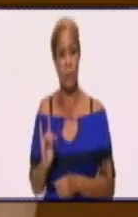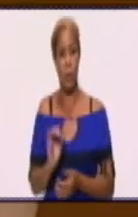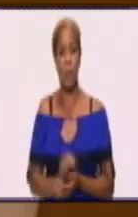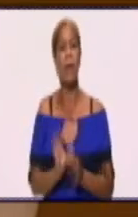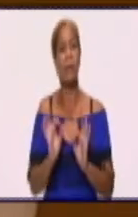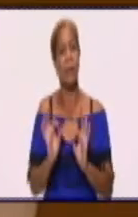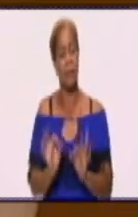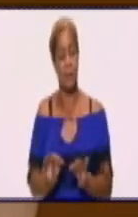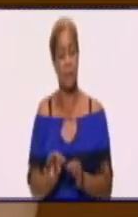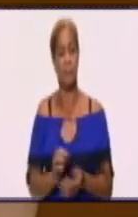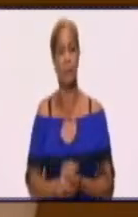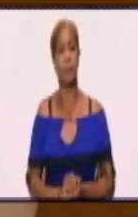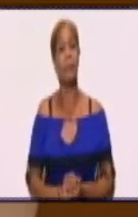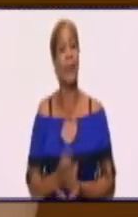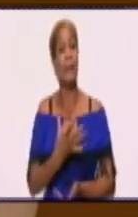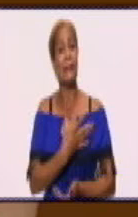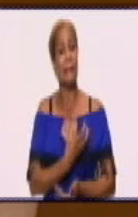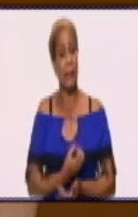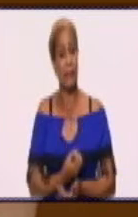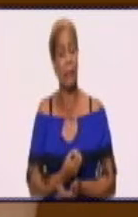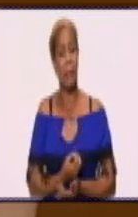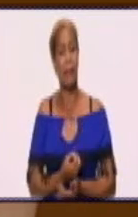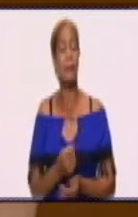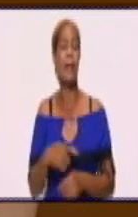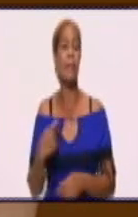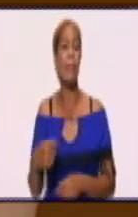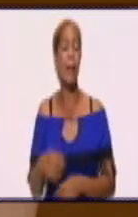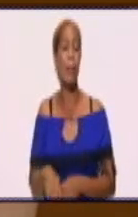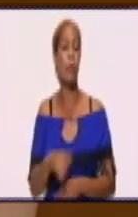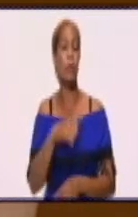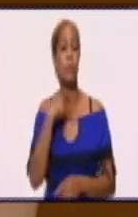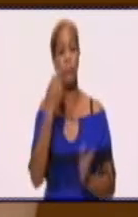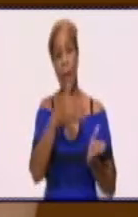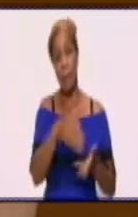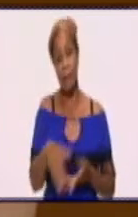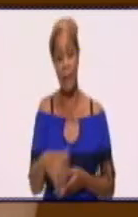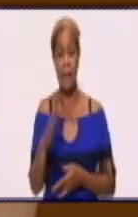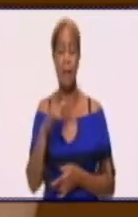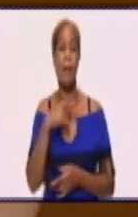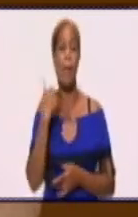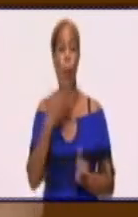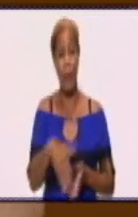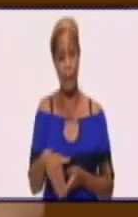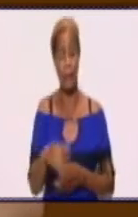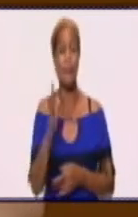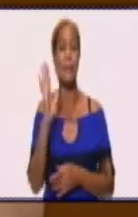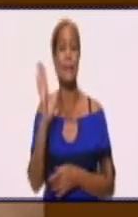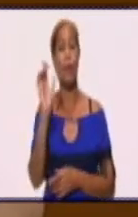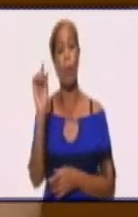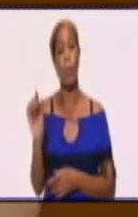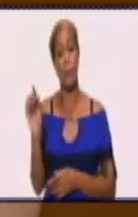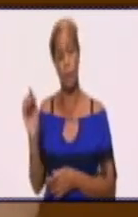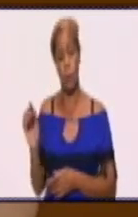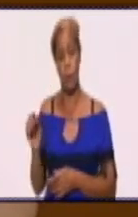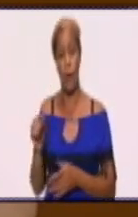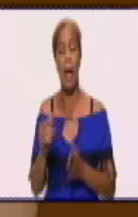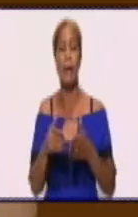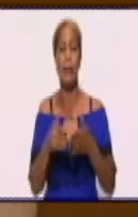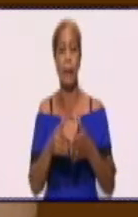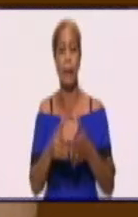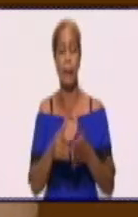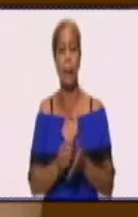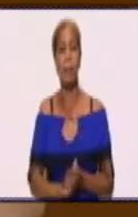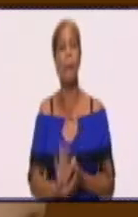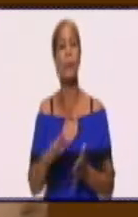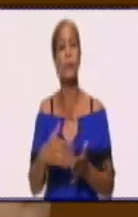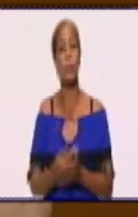es, Junel. Tristemente tenemos que lamentar el fallecimiento de 5 personas en las últimas 24 horas. Las